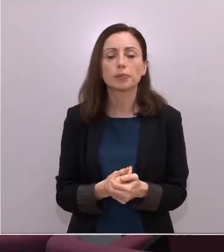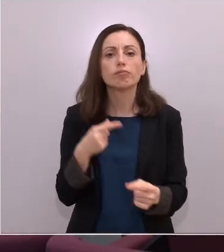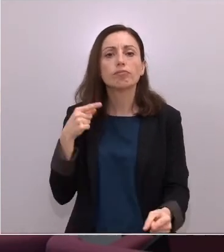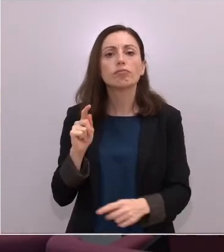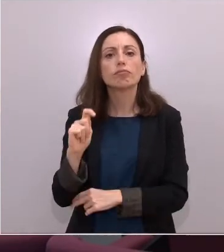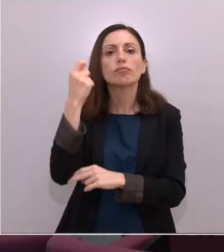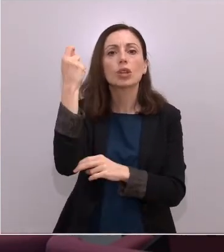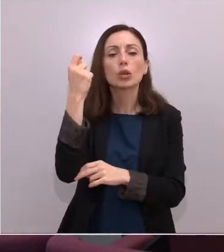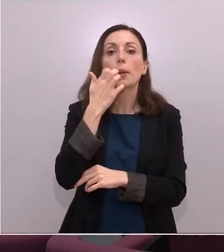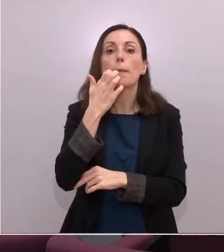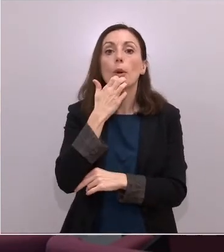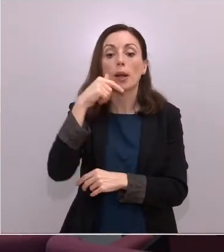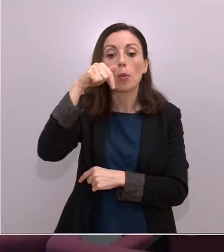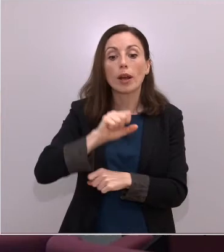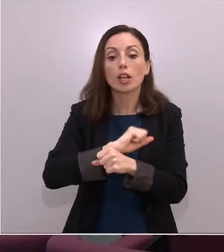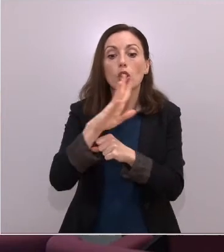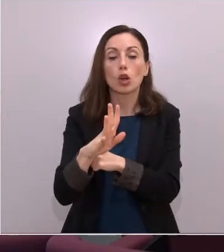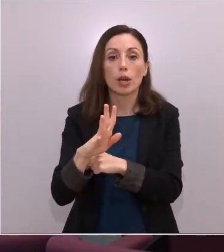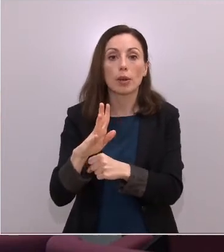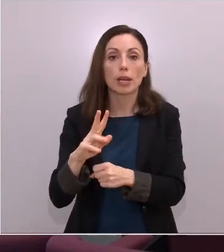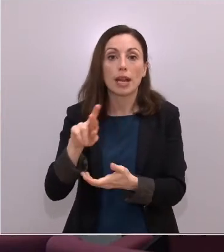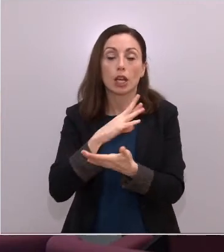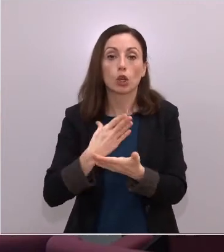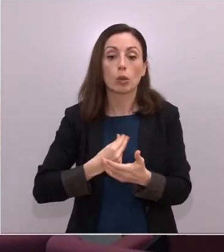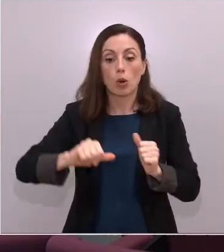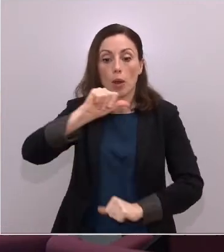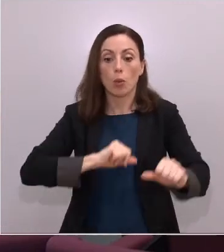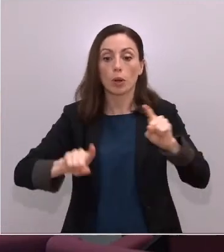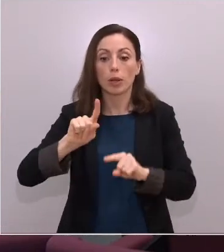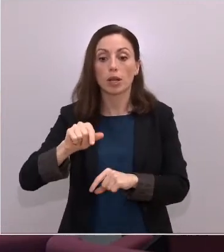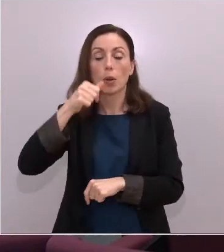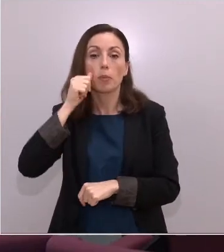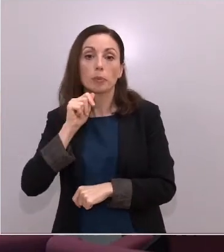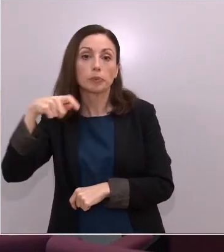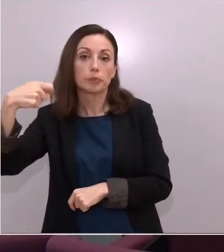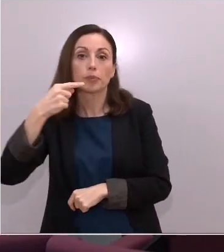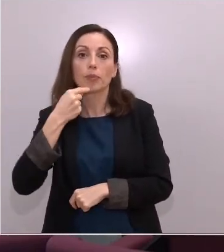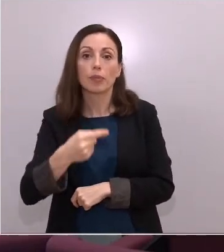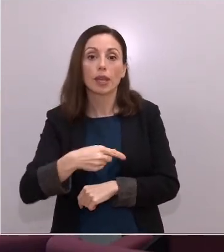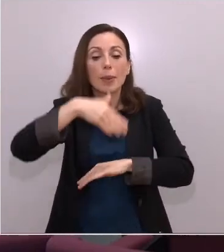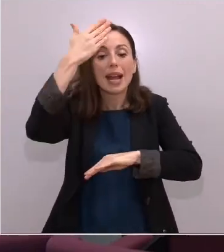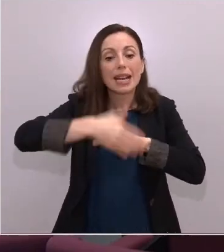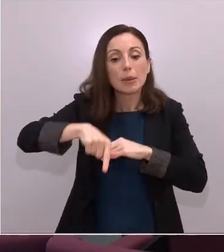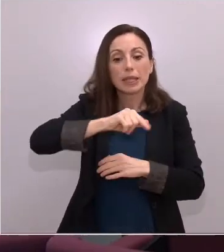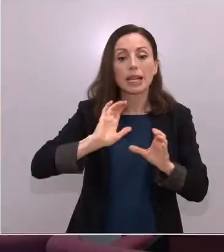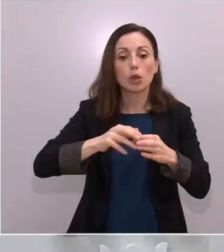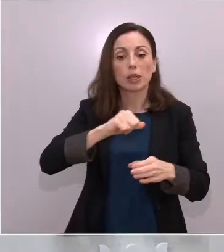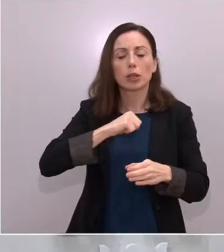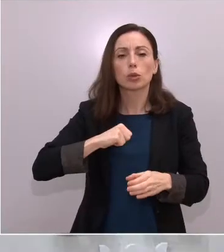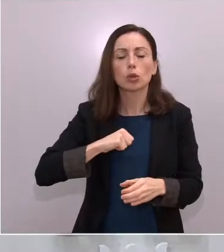el coronavirus no entre de nuevo a la región, tal y como ha planteado el presidente Sánchez, y también cómo la plantearía dentro de los propios límites de la comunidad